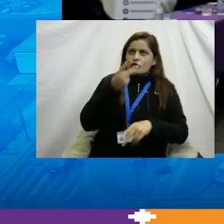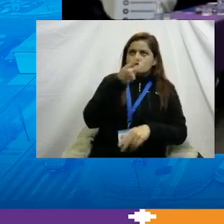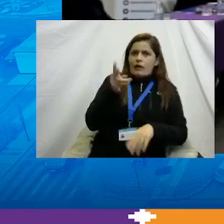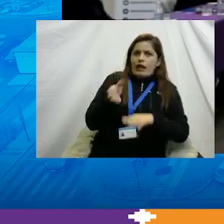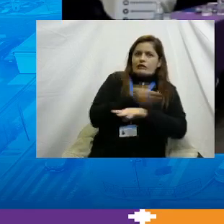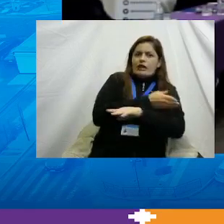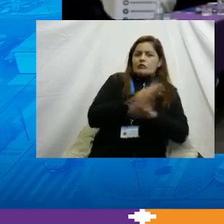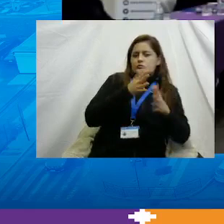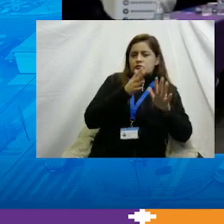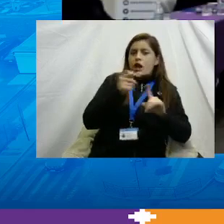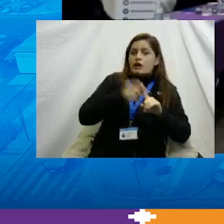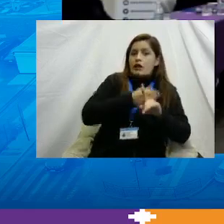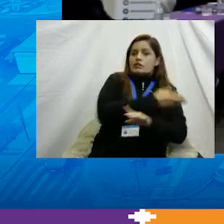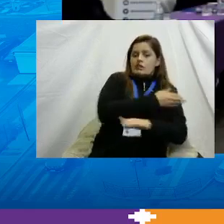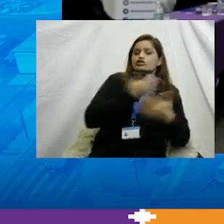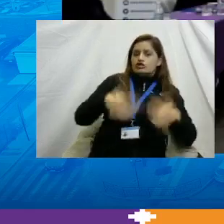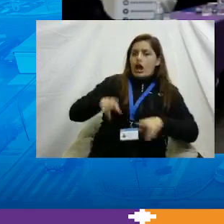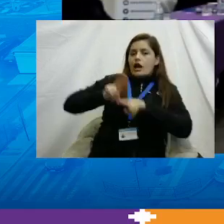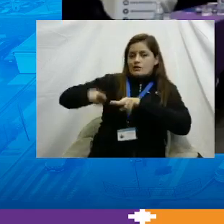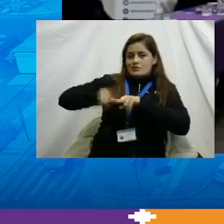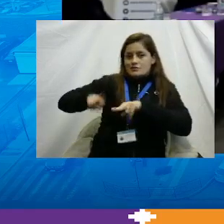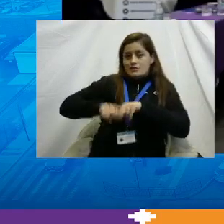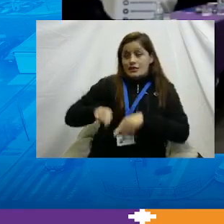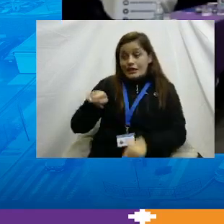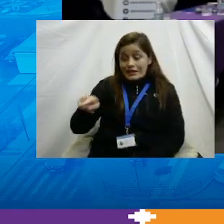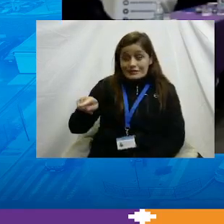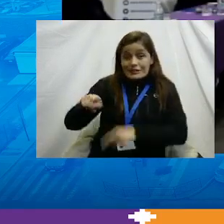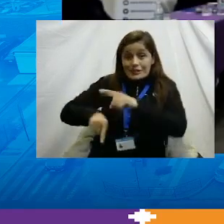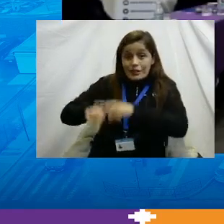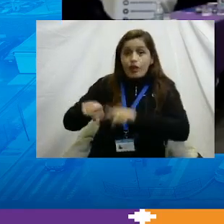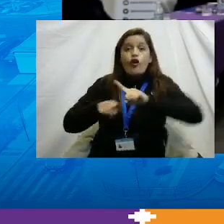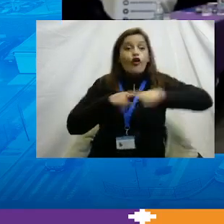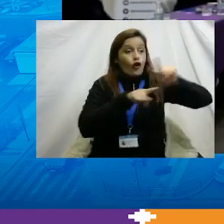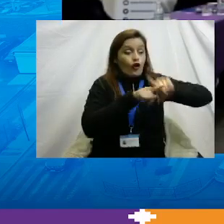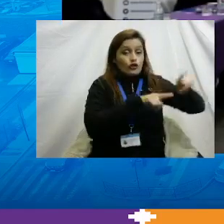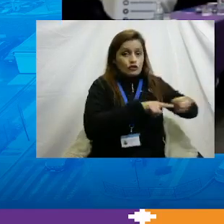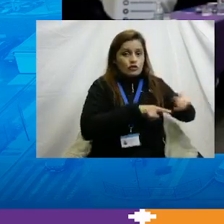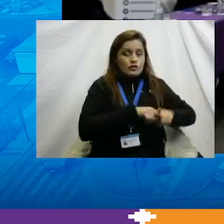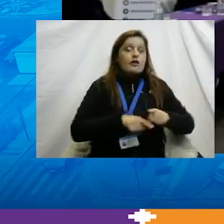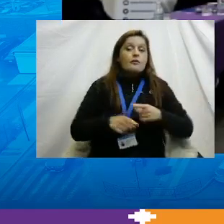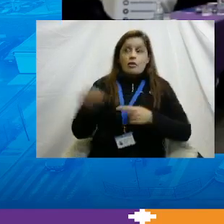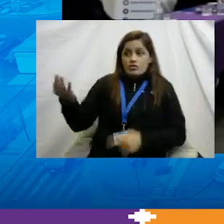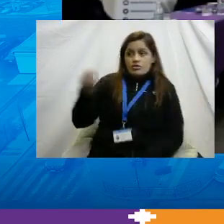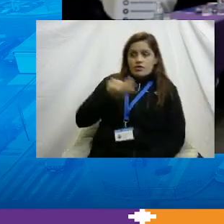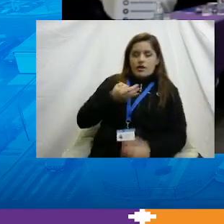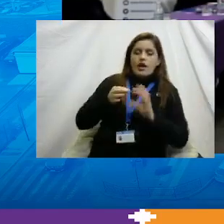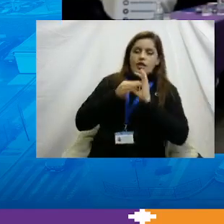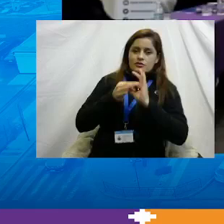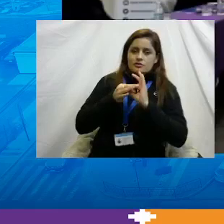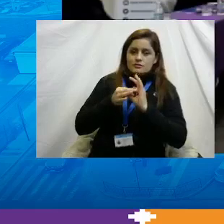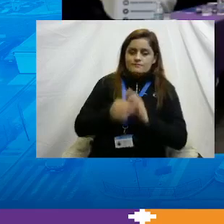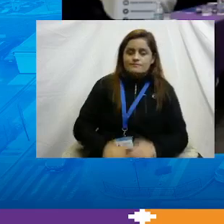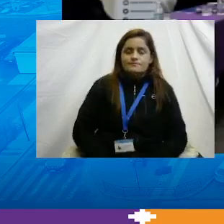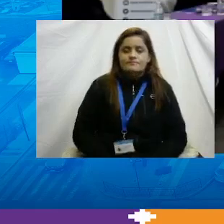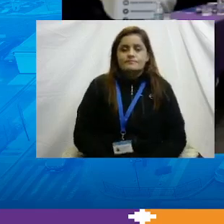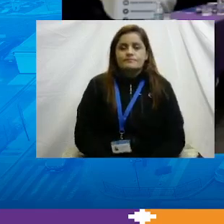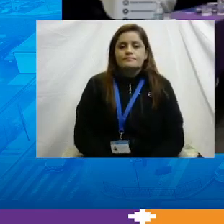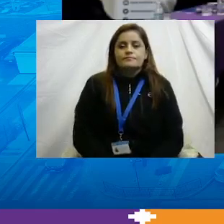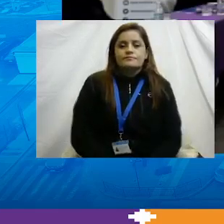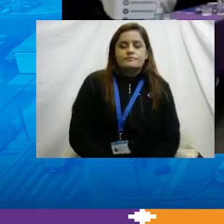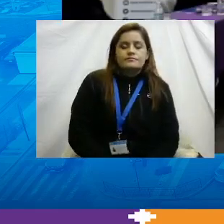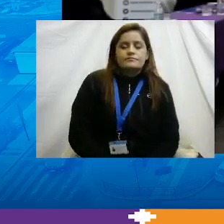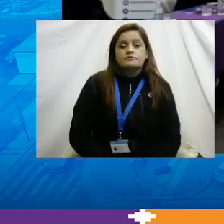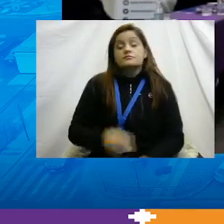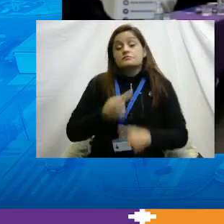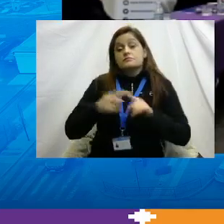como ese y otros terrenos, vamos a tomar su sugerencia, concejal. Gracias.